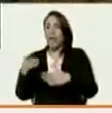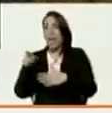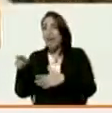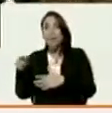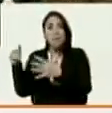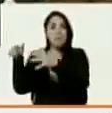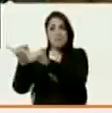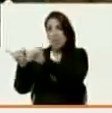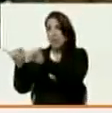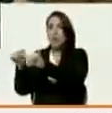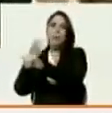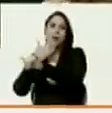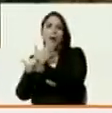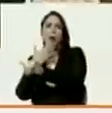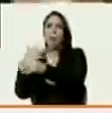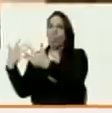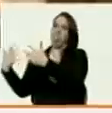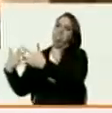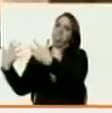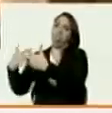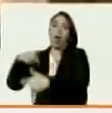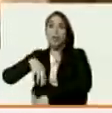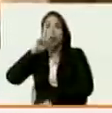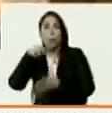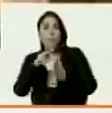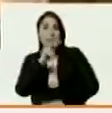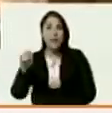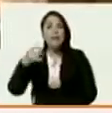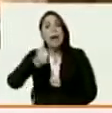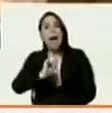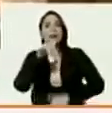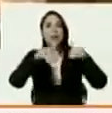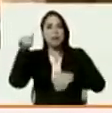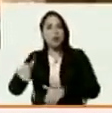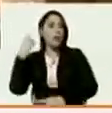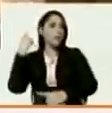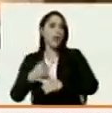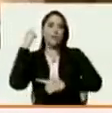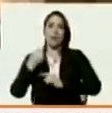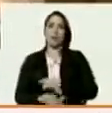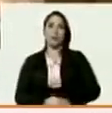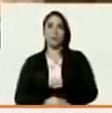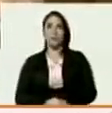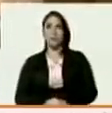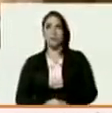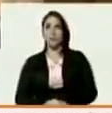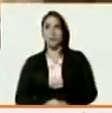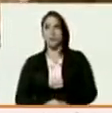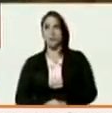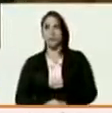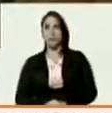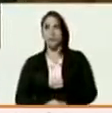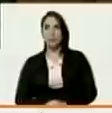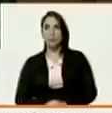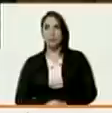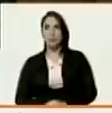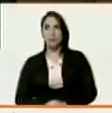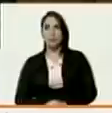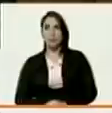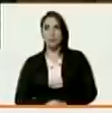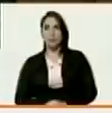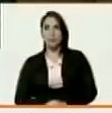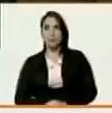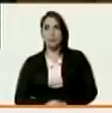desgastándose. 2020, aquí hay elecciones parlamentarias. Aquí hay elecciones parlamentarias. Para